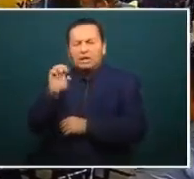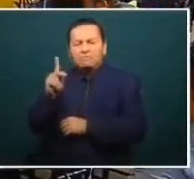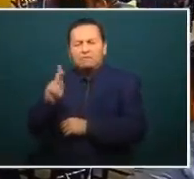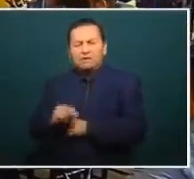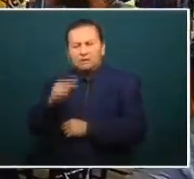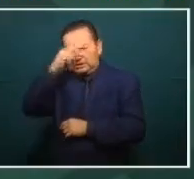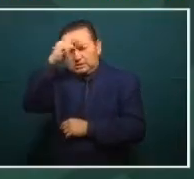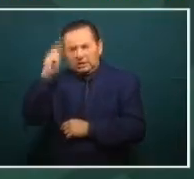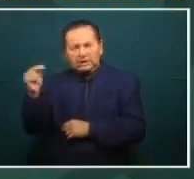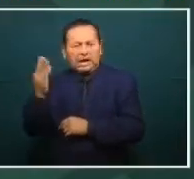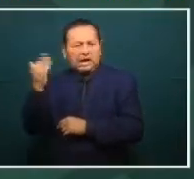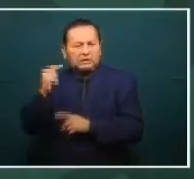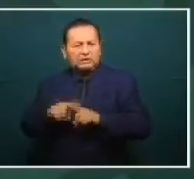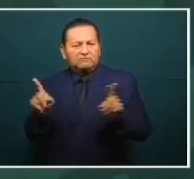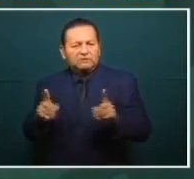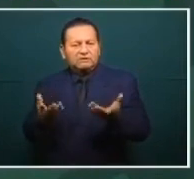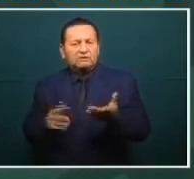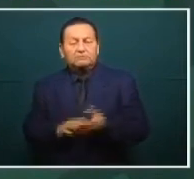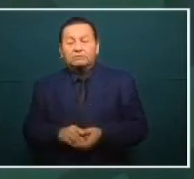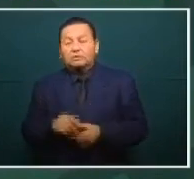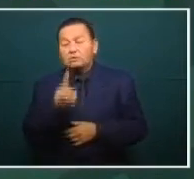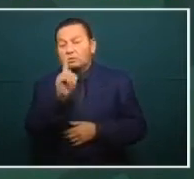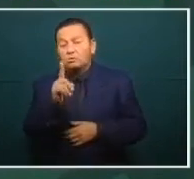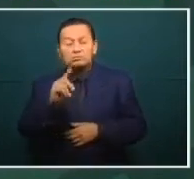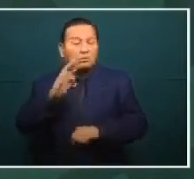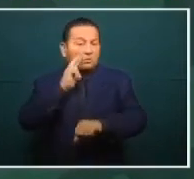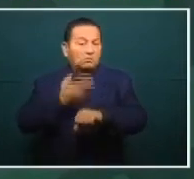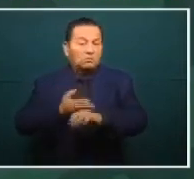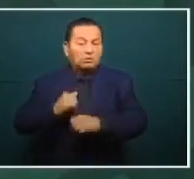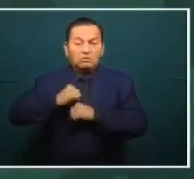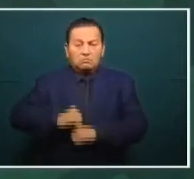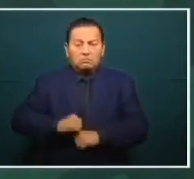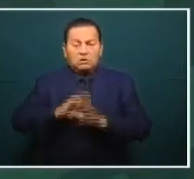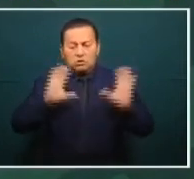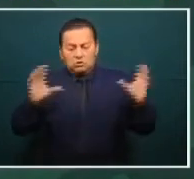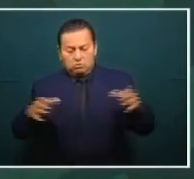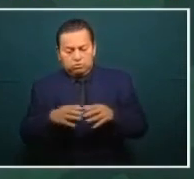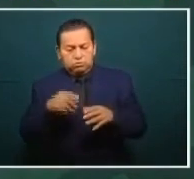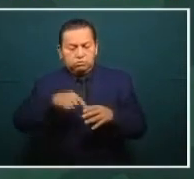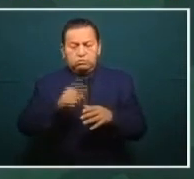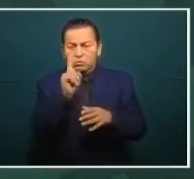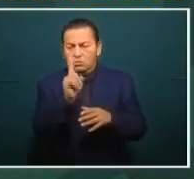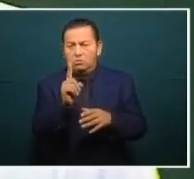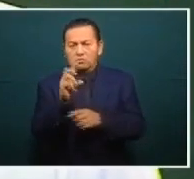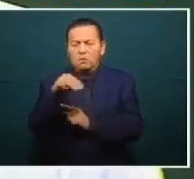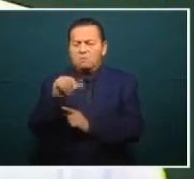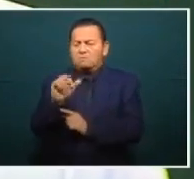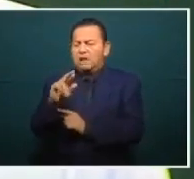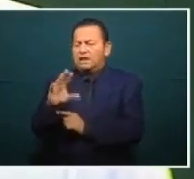Bueno, la encabeza la misión Marcelo Ebrard,